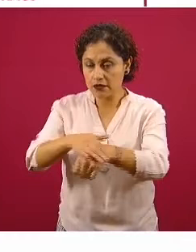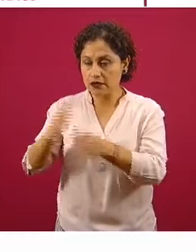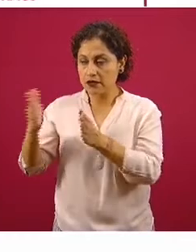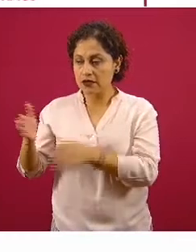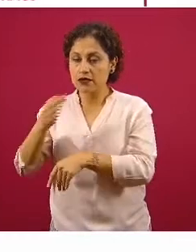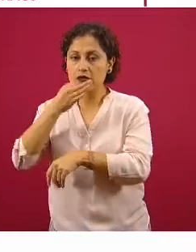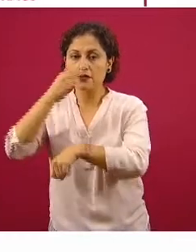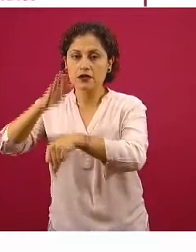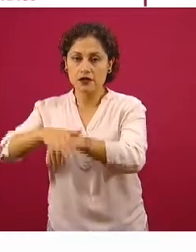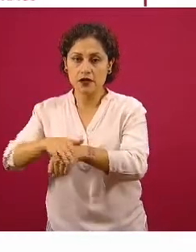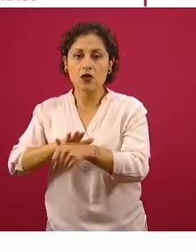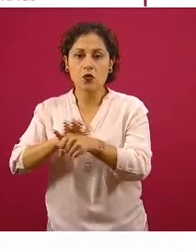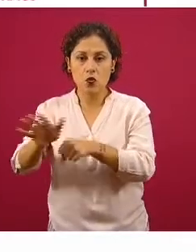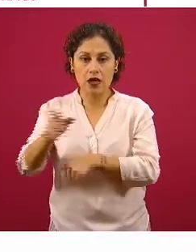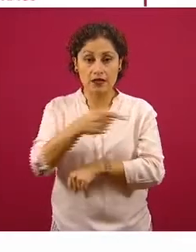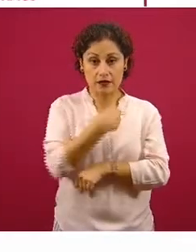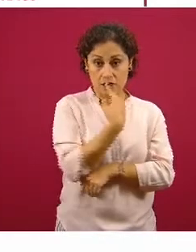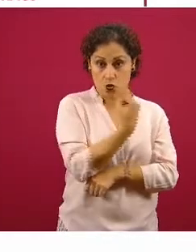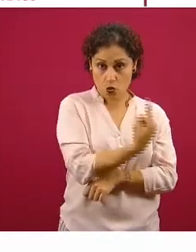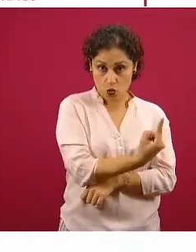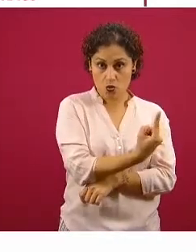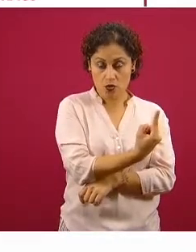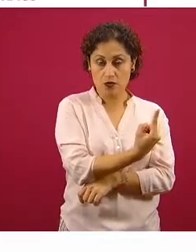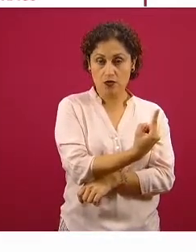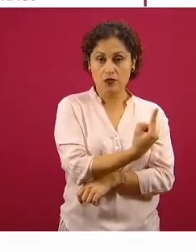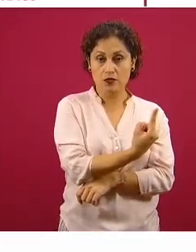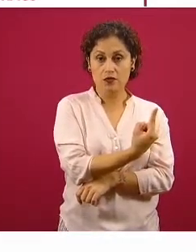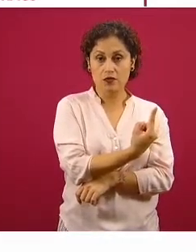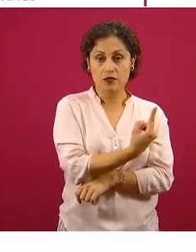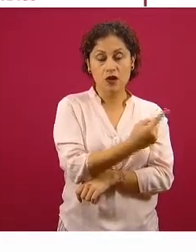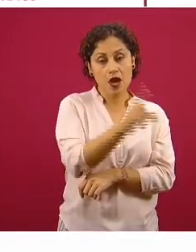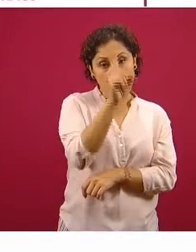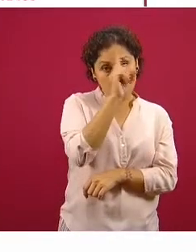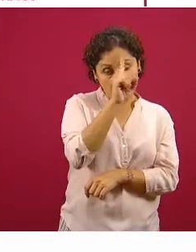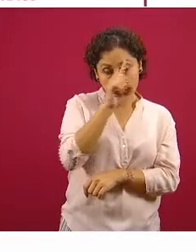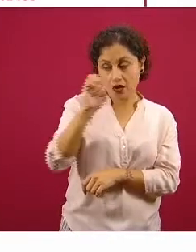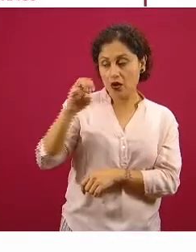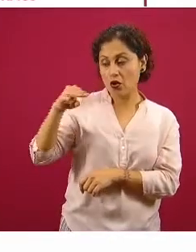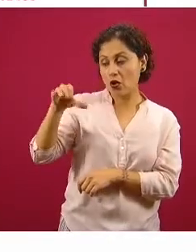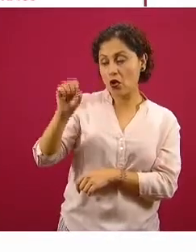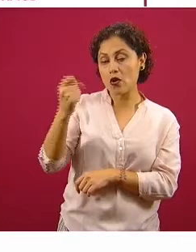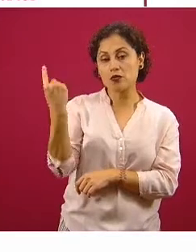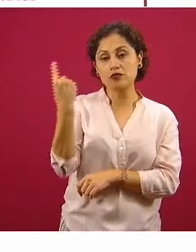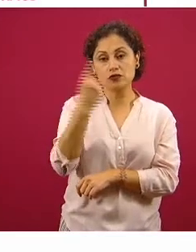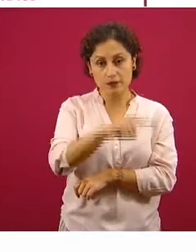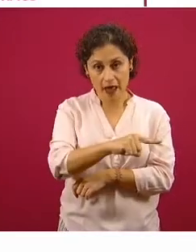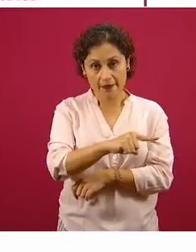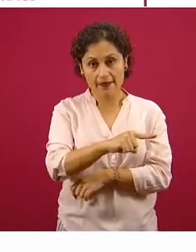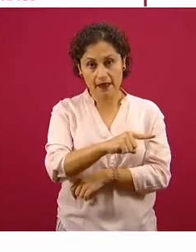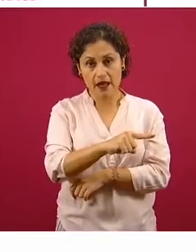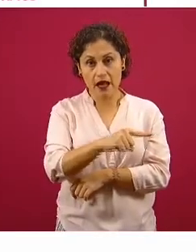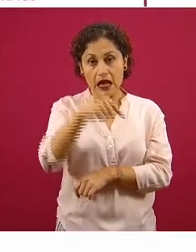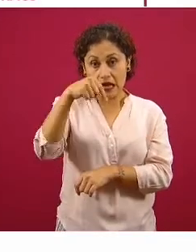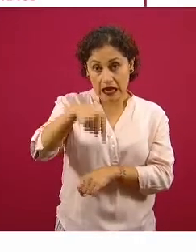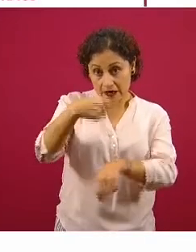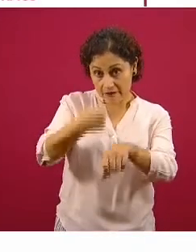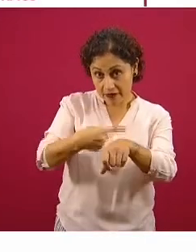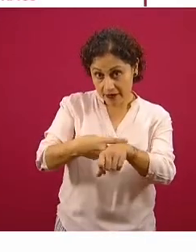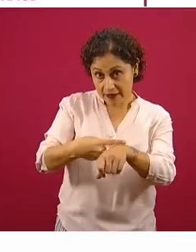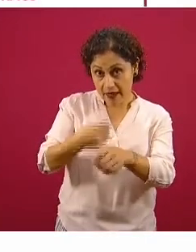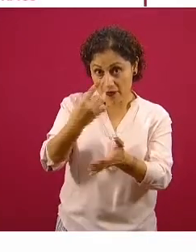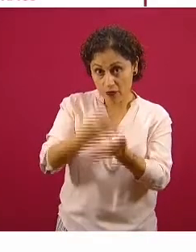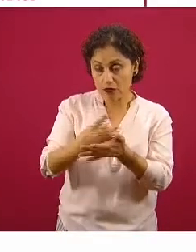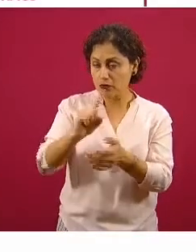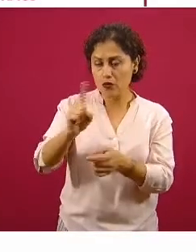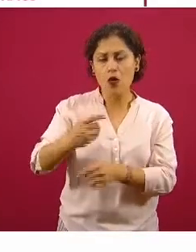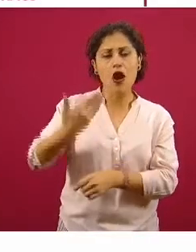tuvimos la etapa 1, interesaba hacer lo que ha recomendado la Organización Mundial de la Salud, no solo para esta enfermedad, sino desde hace mucho tiempo para